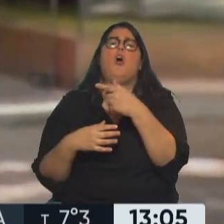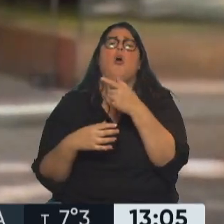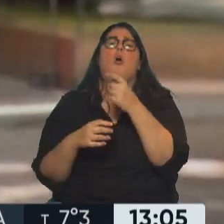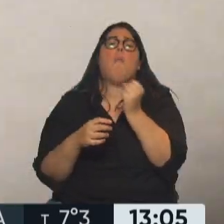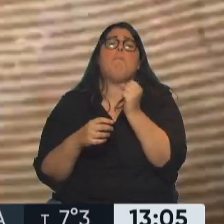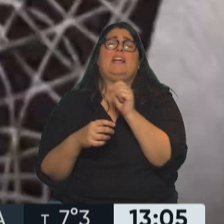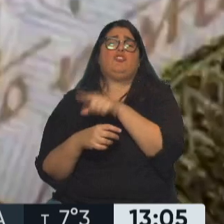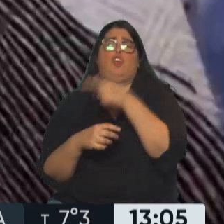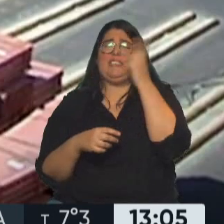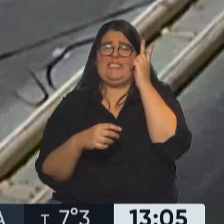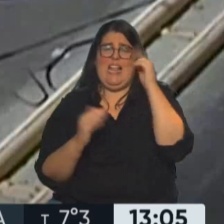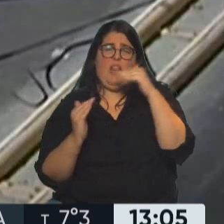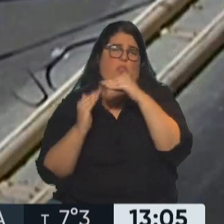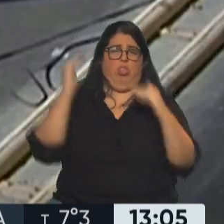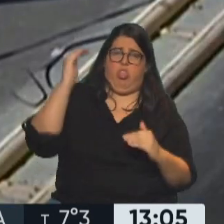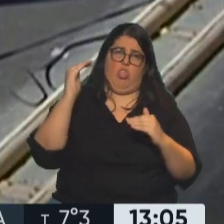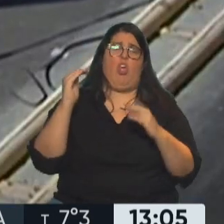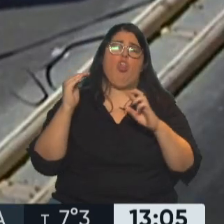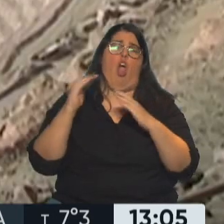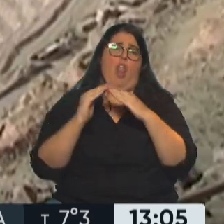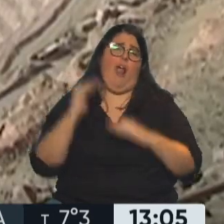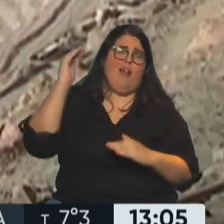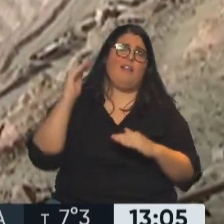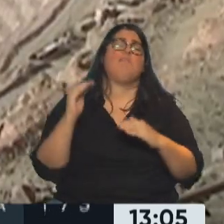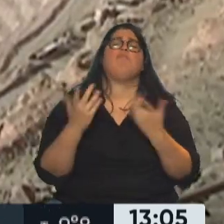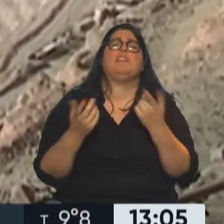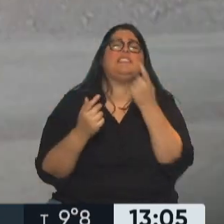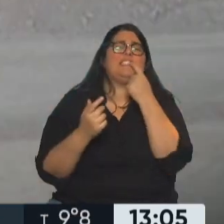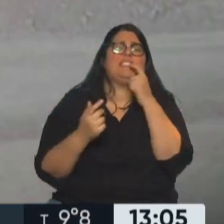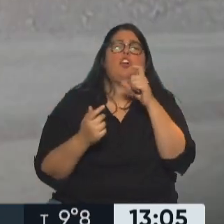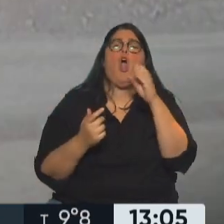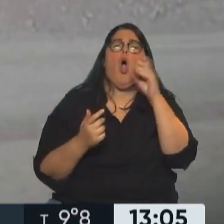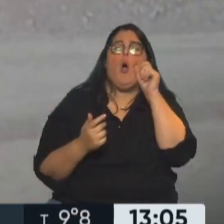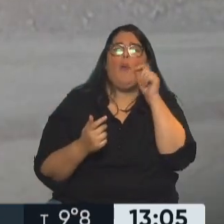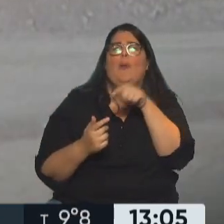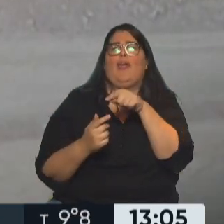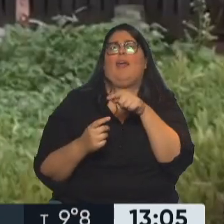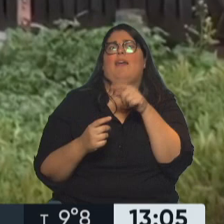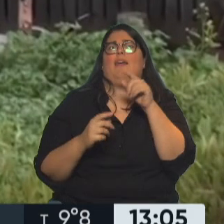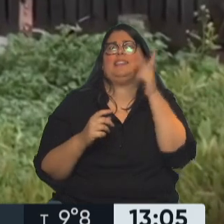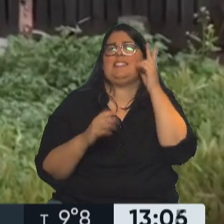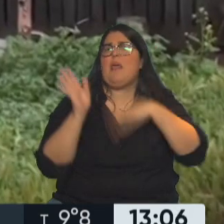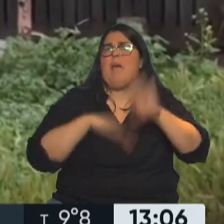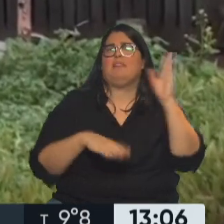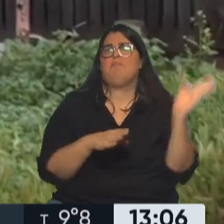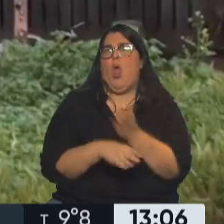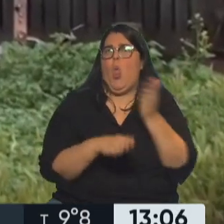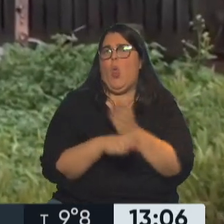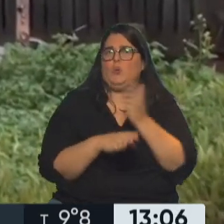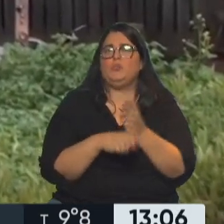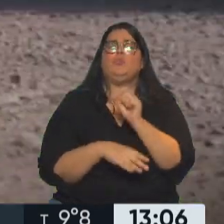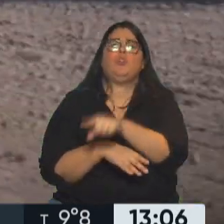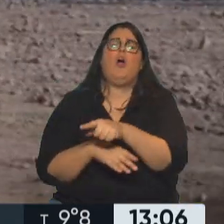su moneda frente al dólar, la caída del precio global del cobre, del que Chile es el mayor productor mundial, además del impacto de